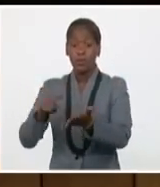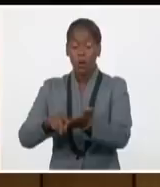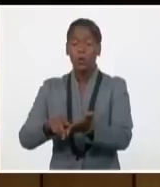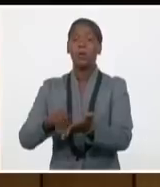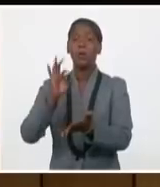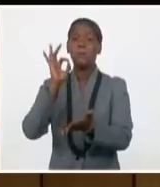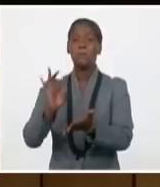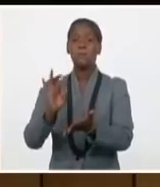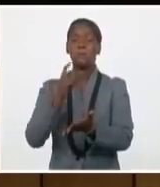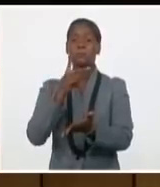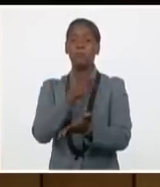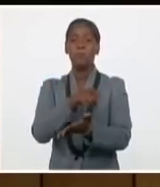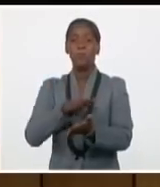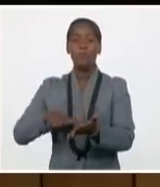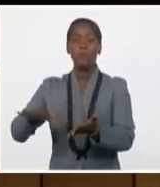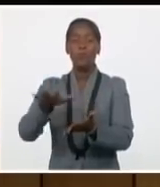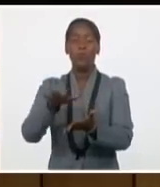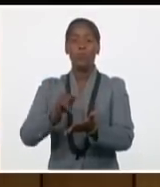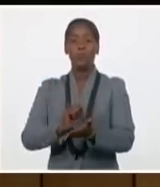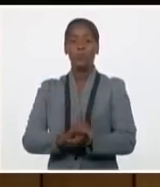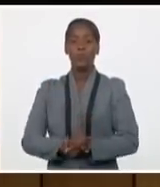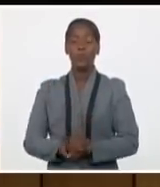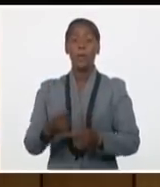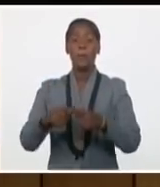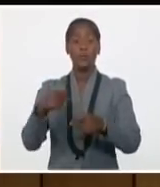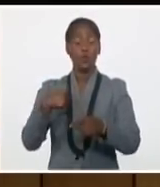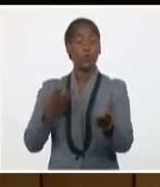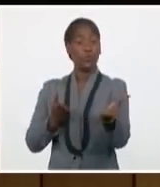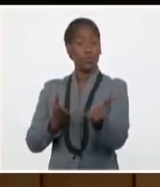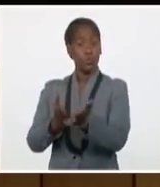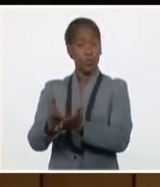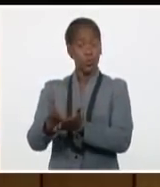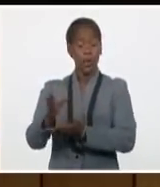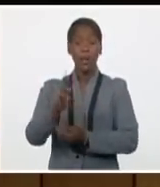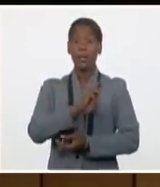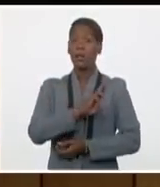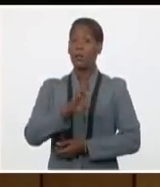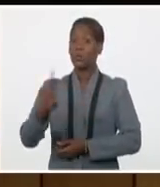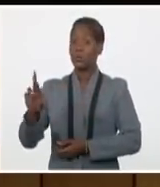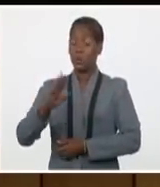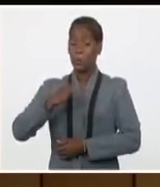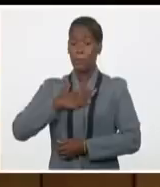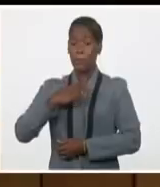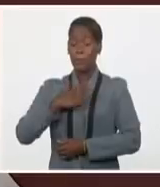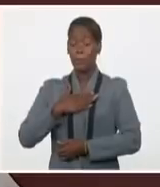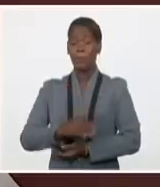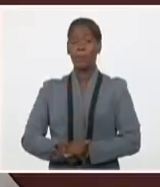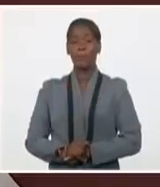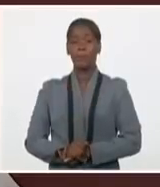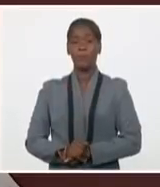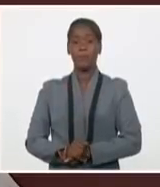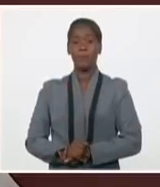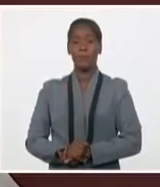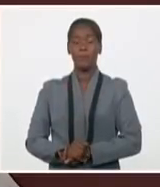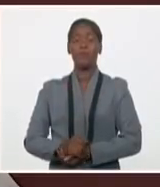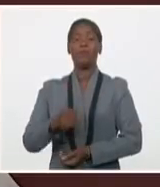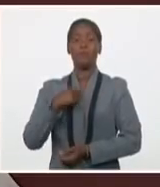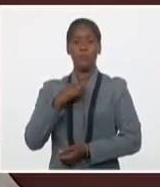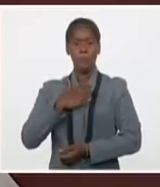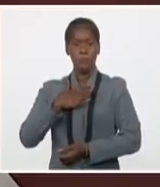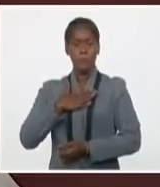continuaré militando como un combatiente revolucionario más, dispuesto a aportar mi